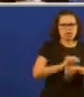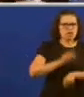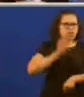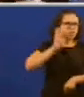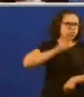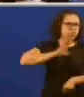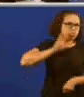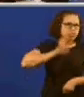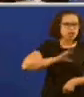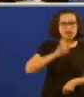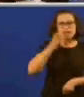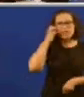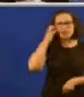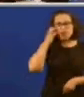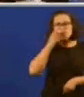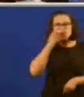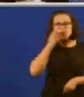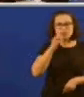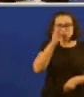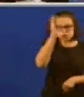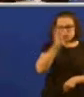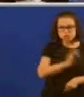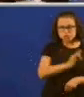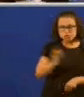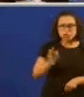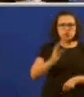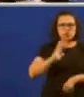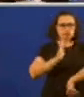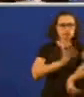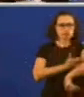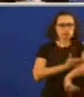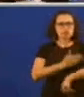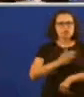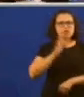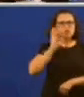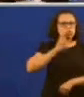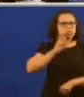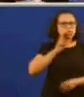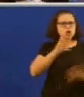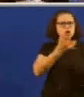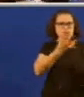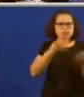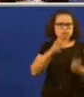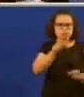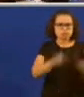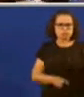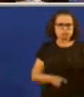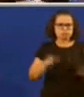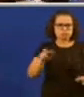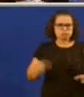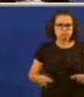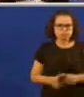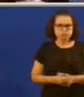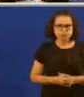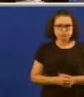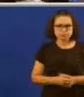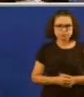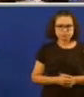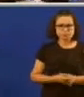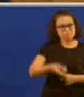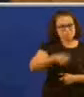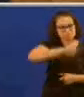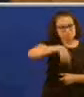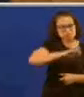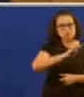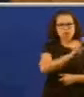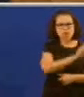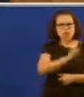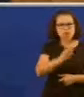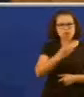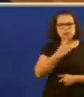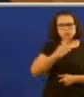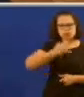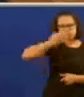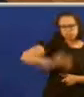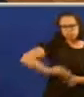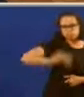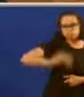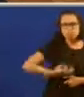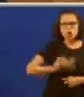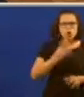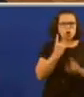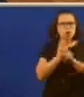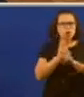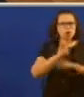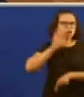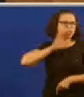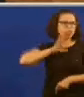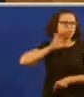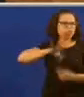Rajoy os novecentos imputados. Postede, gábase de que son moi contundentes contra a loita contra a corrupción, xa o vimos,